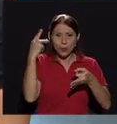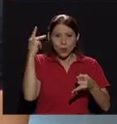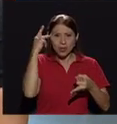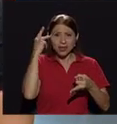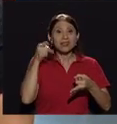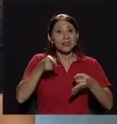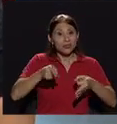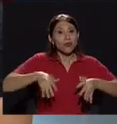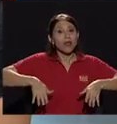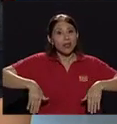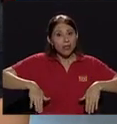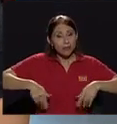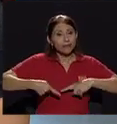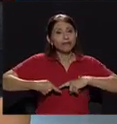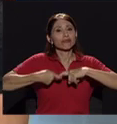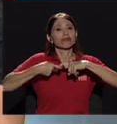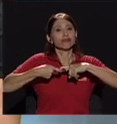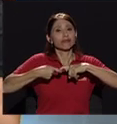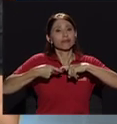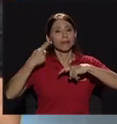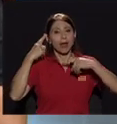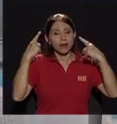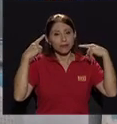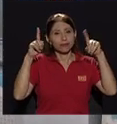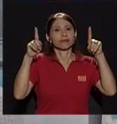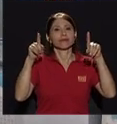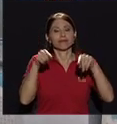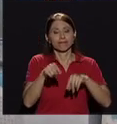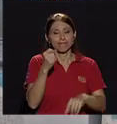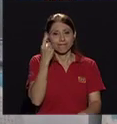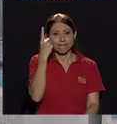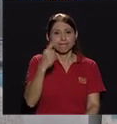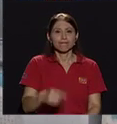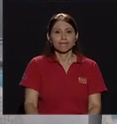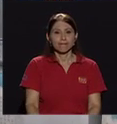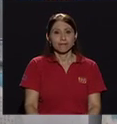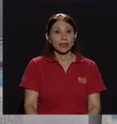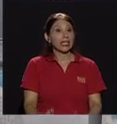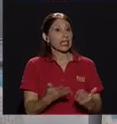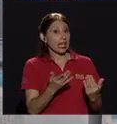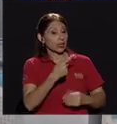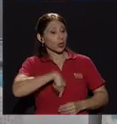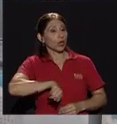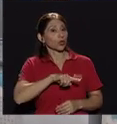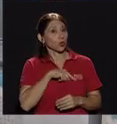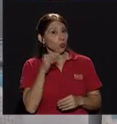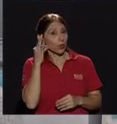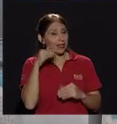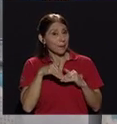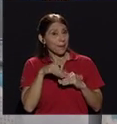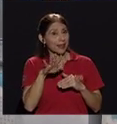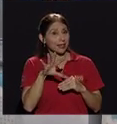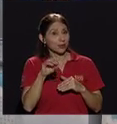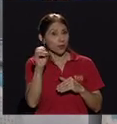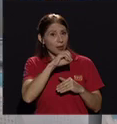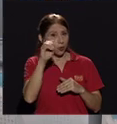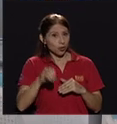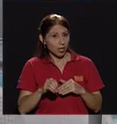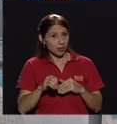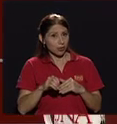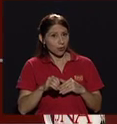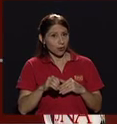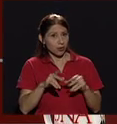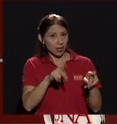todavía nos falta camino para llegar a ese entendimiento. Y eso que somos más del 50% de la